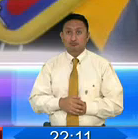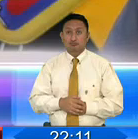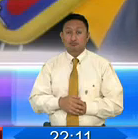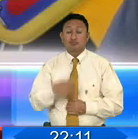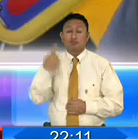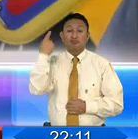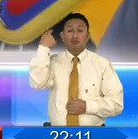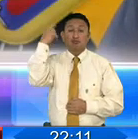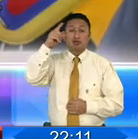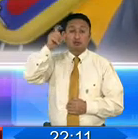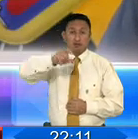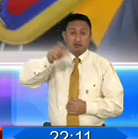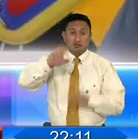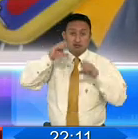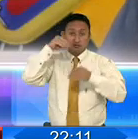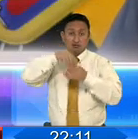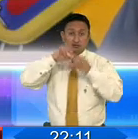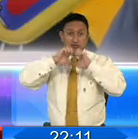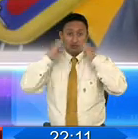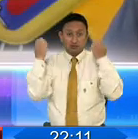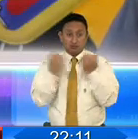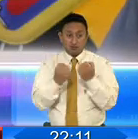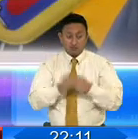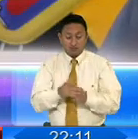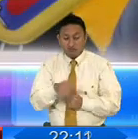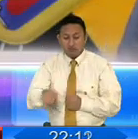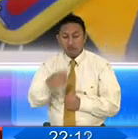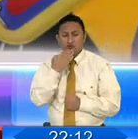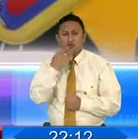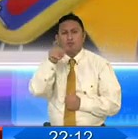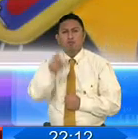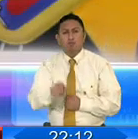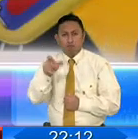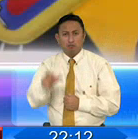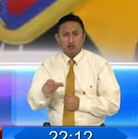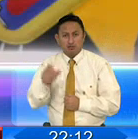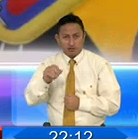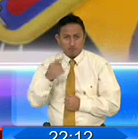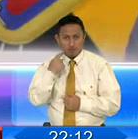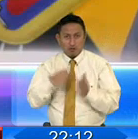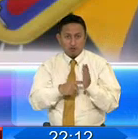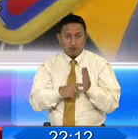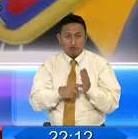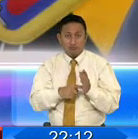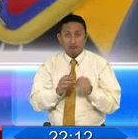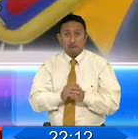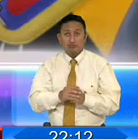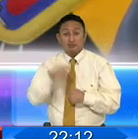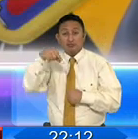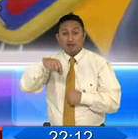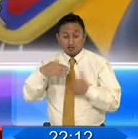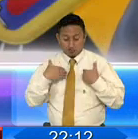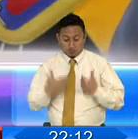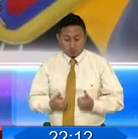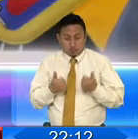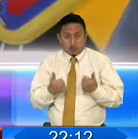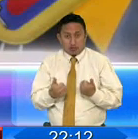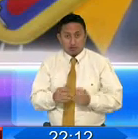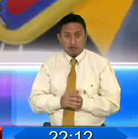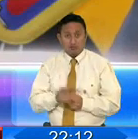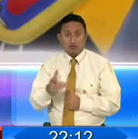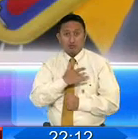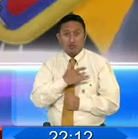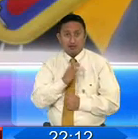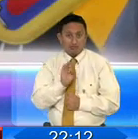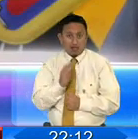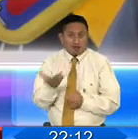de personas en los estadios, porque ¿cómo garantizamos que las personas, cómo garantizamos que estén en buen estado de salud y no son